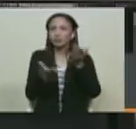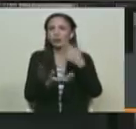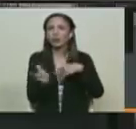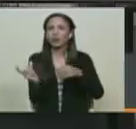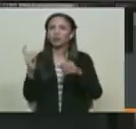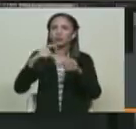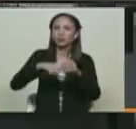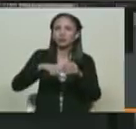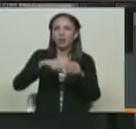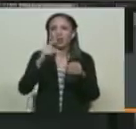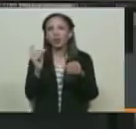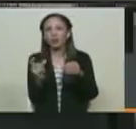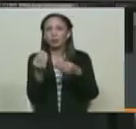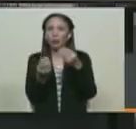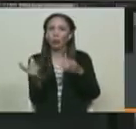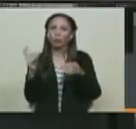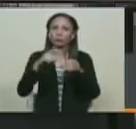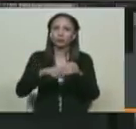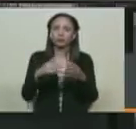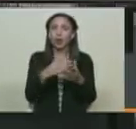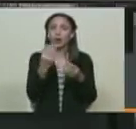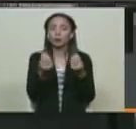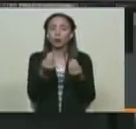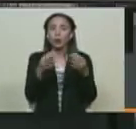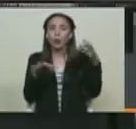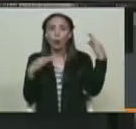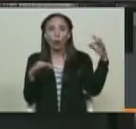¿verdad? No se queden en lo formal